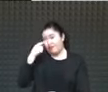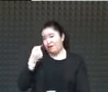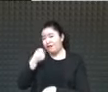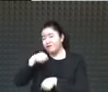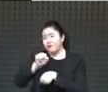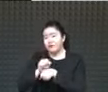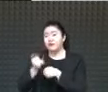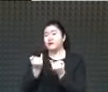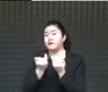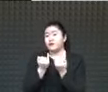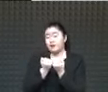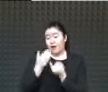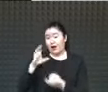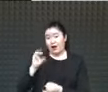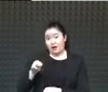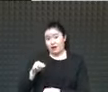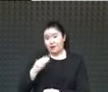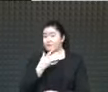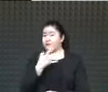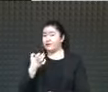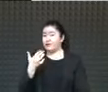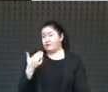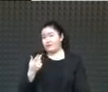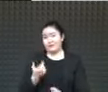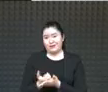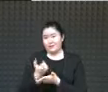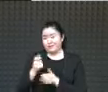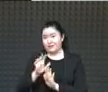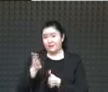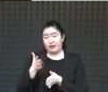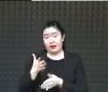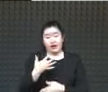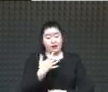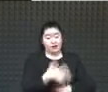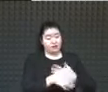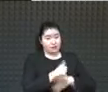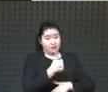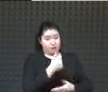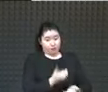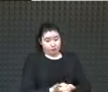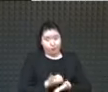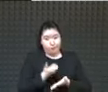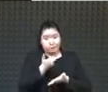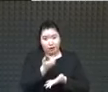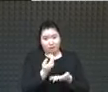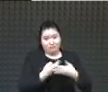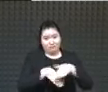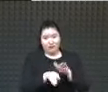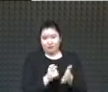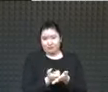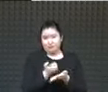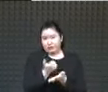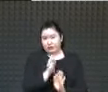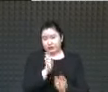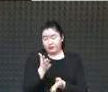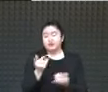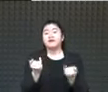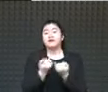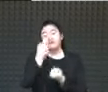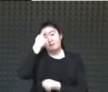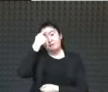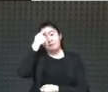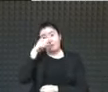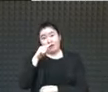hijos o hijas en los centros de atención múltiple. Este 15 de agosto estarán recibiendo este apoyo para la entrada